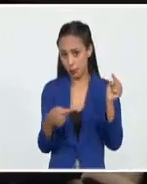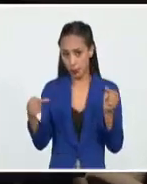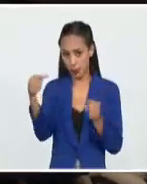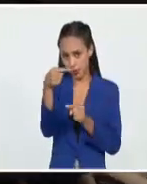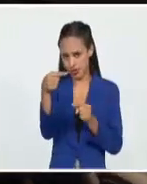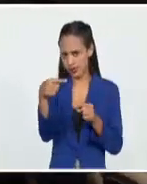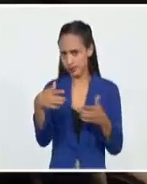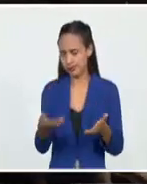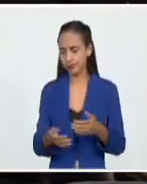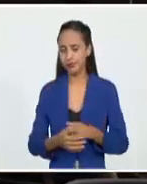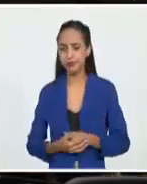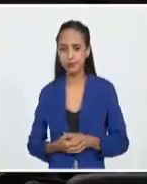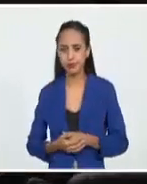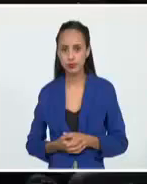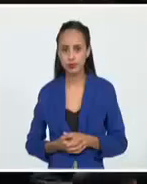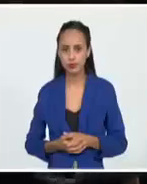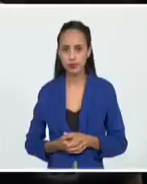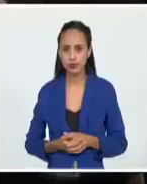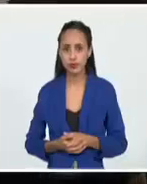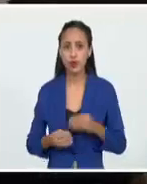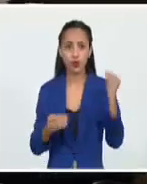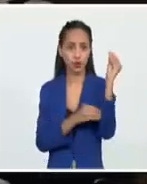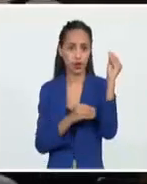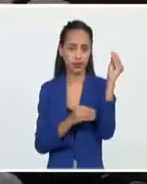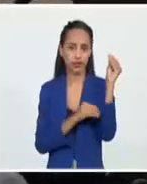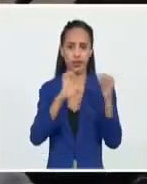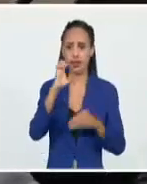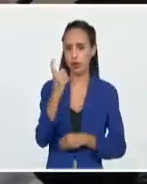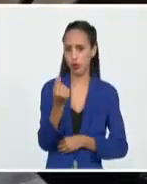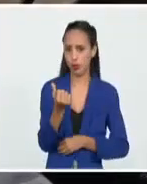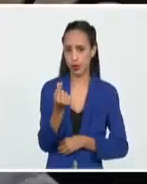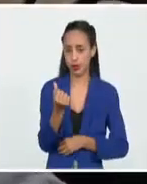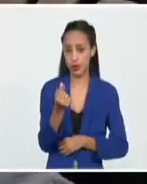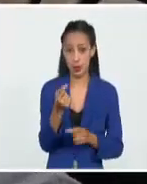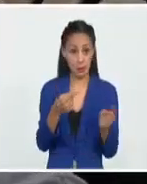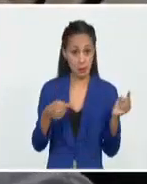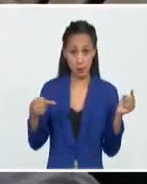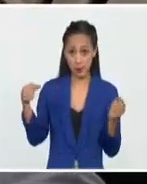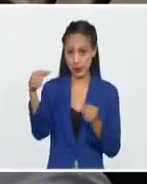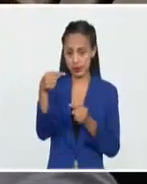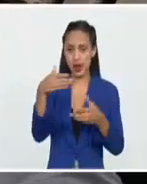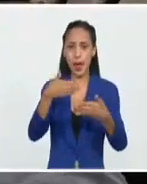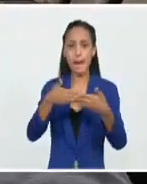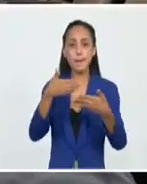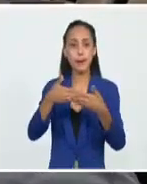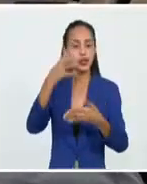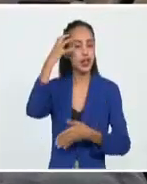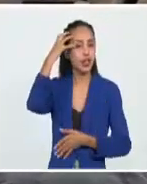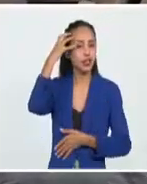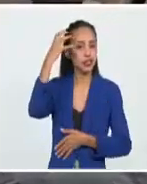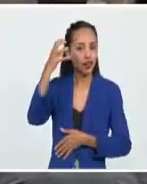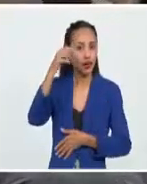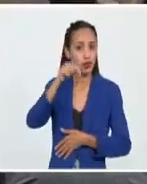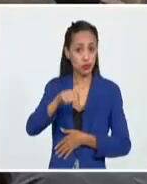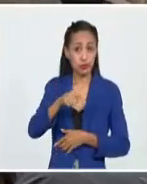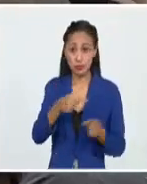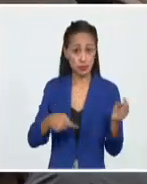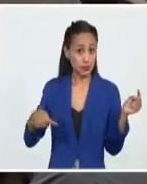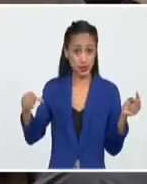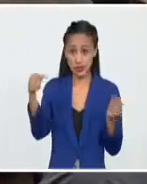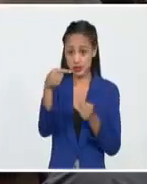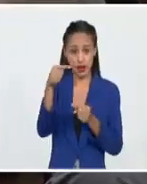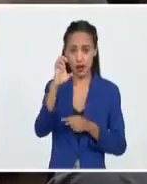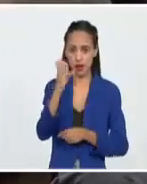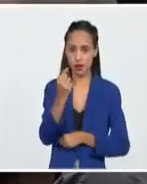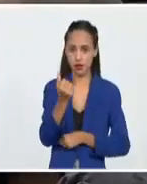fortalecer la gestión de los actores económicos, en especial la empresa estatal socialista como sujeto principal de la